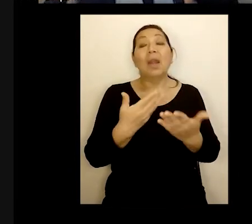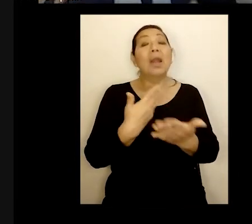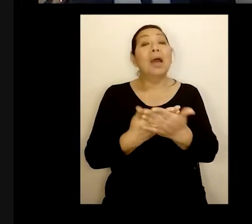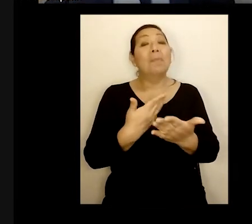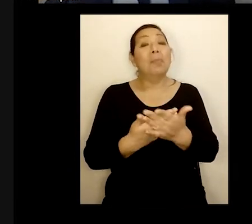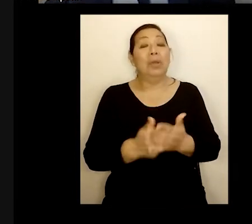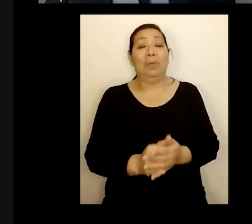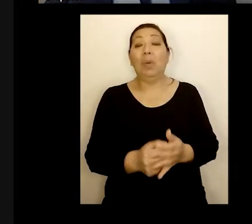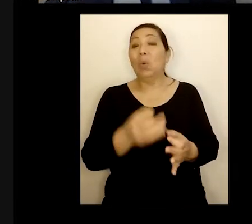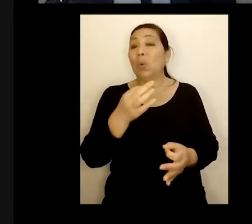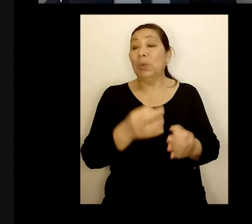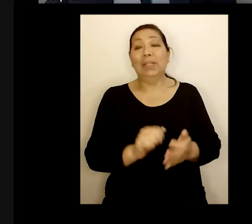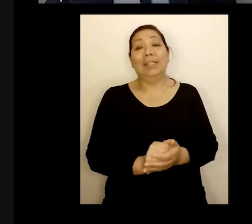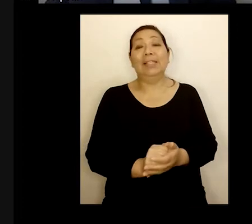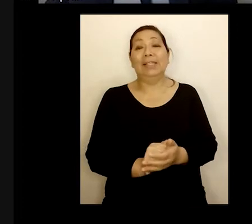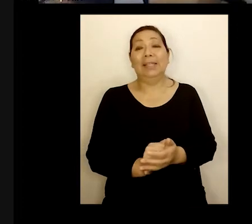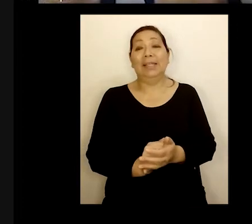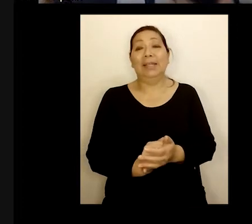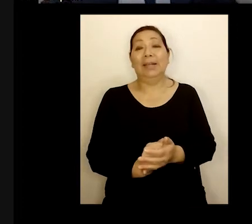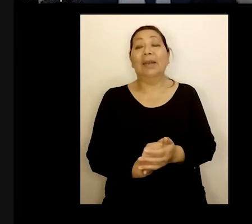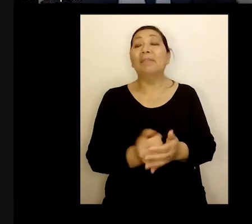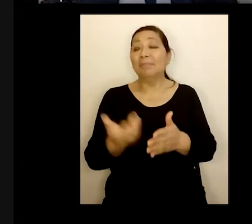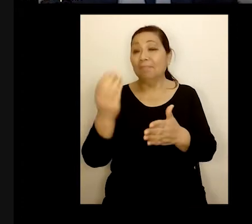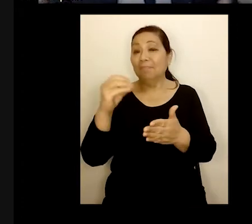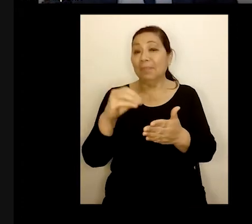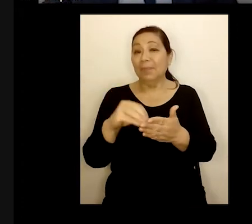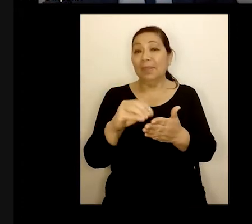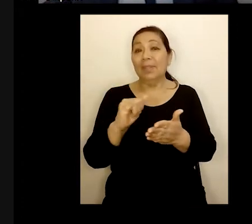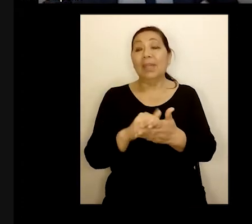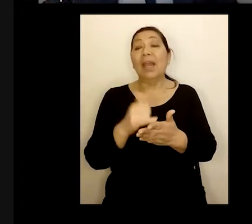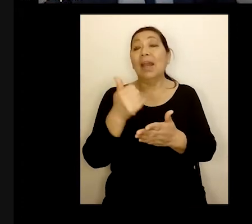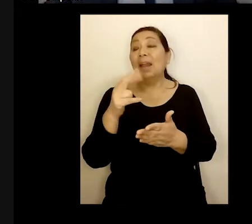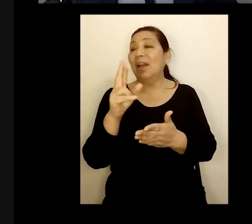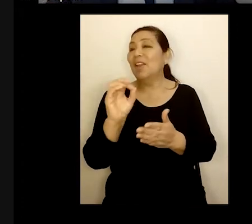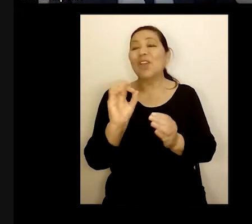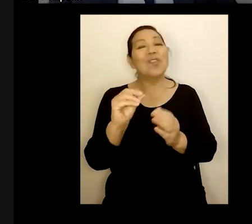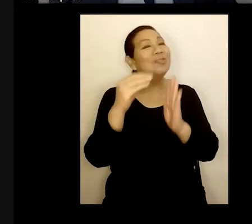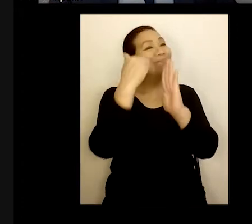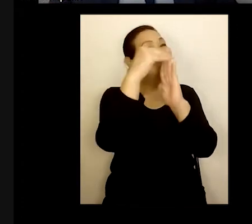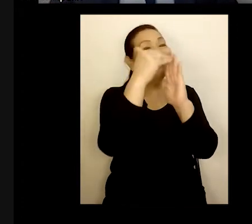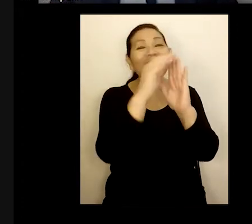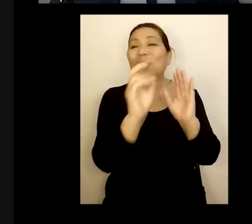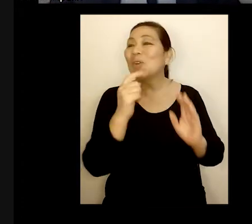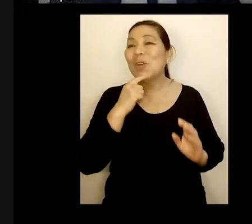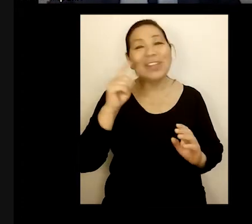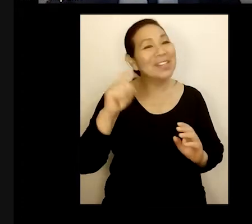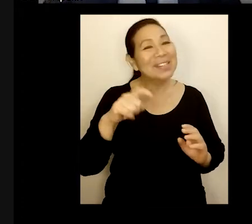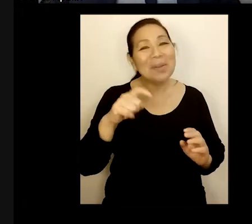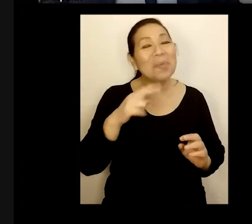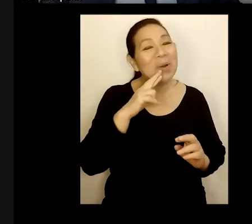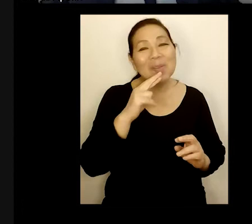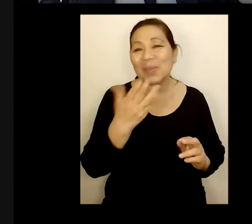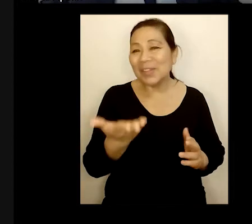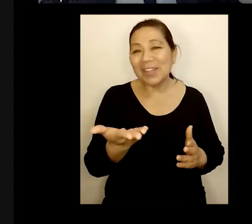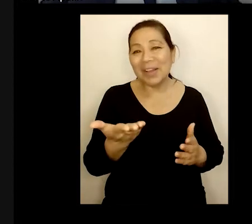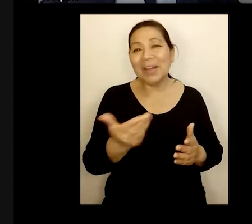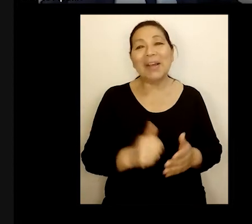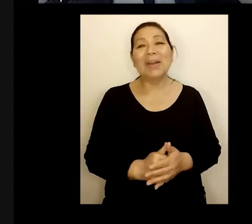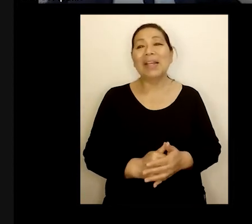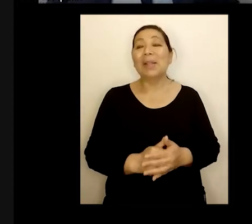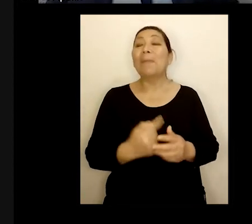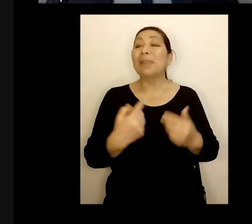prueba pericial, que debía incorporarse de oficio según Ares, no cumplía con los requisitos necesarios para su admisión de